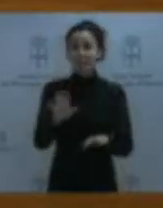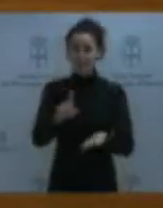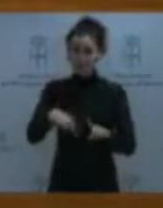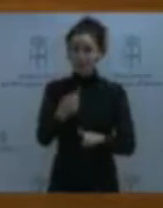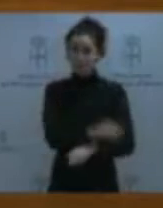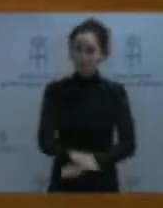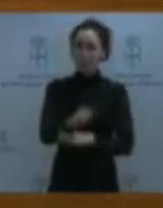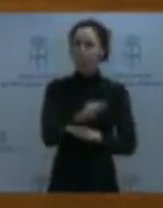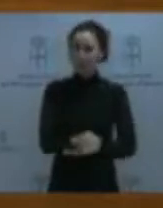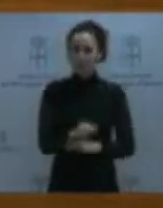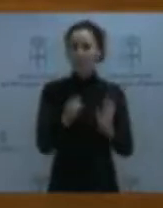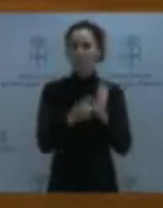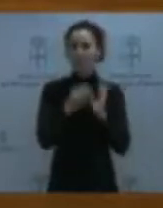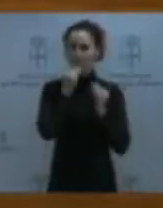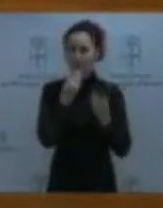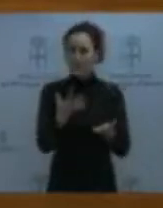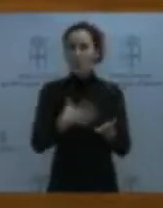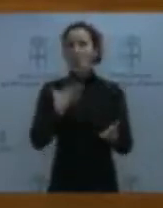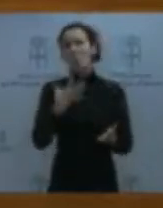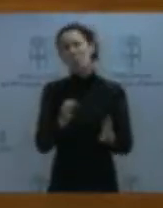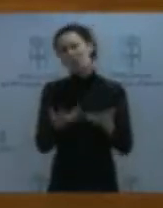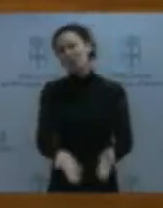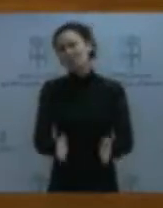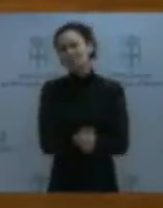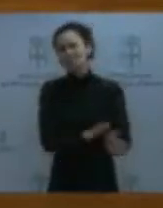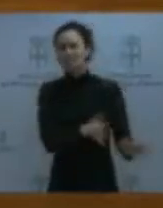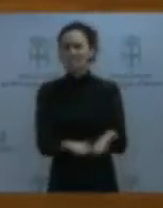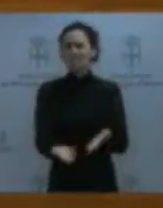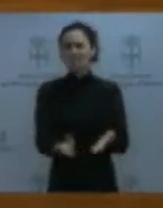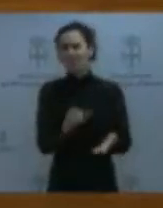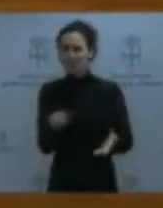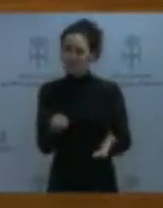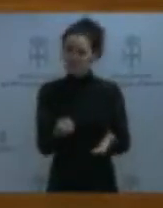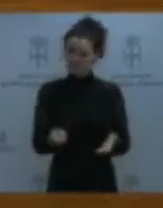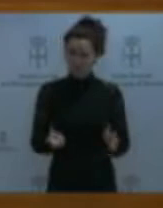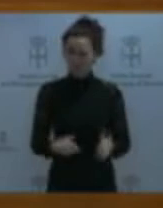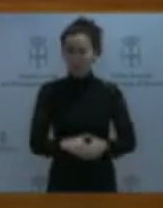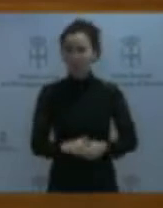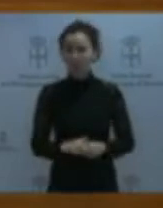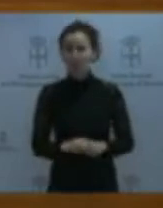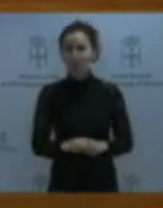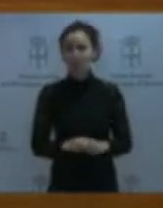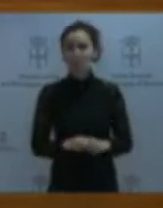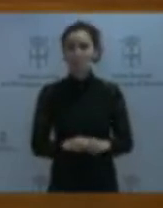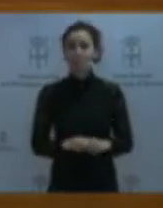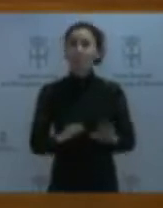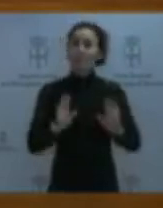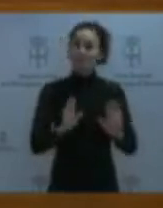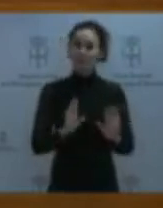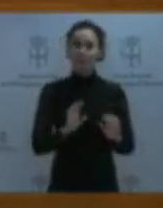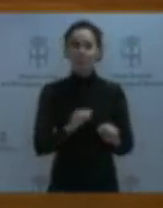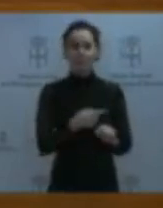el mantenimiento de calidad, puede usted considerar que hay otros 100 inducidos. Ahora, ustedes resulta